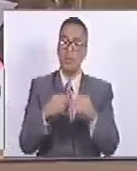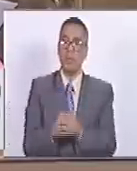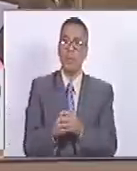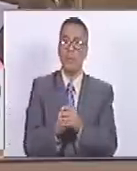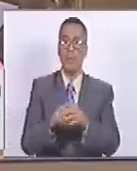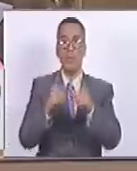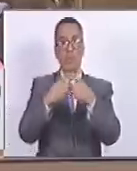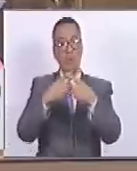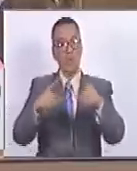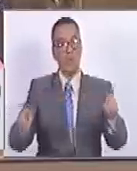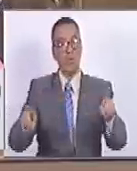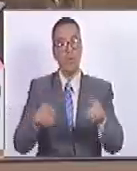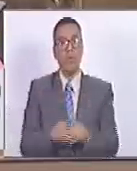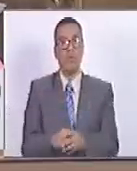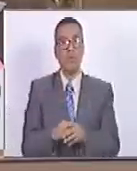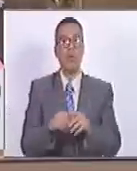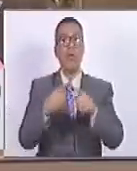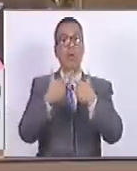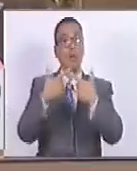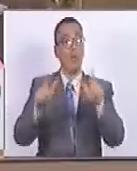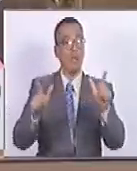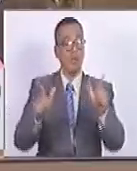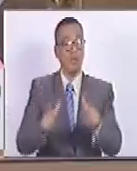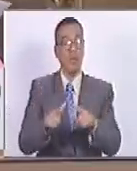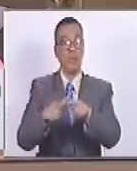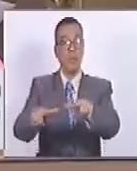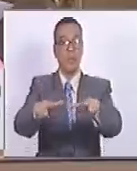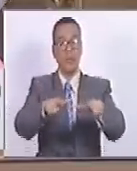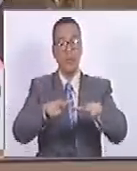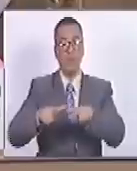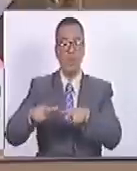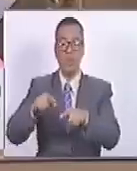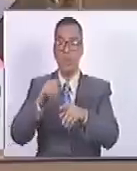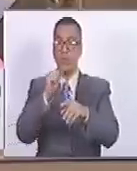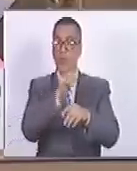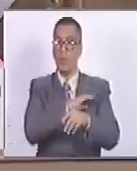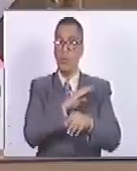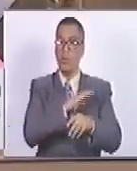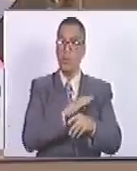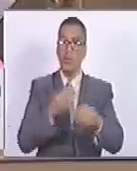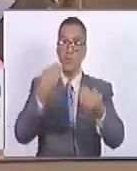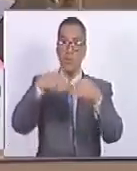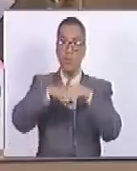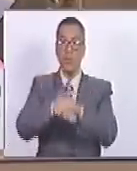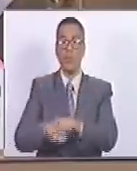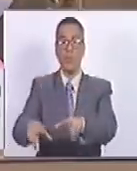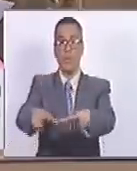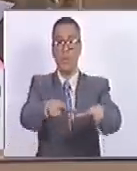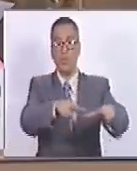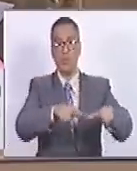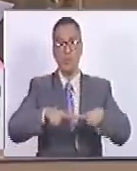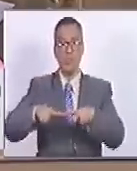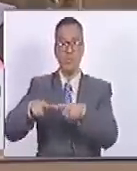de independencia, libertad, soberanía, inmunidad, integridad territorial y